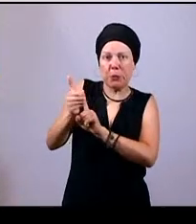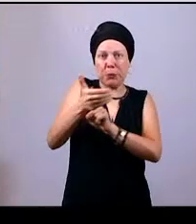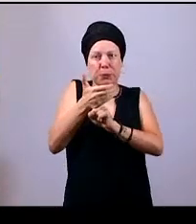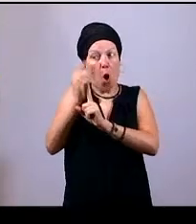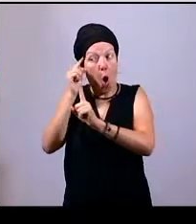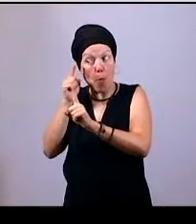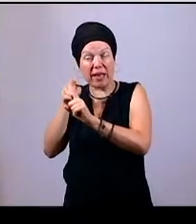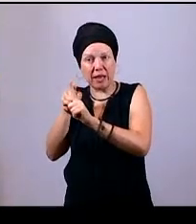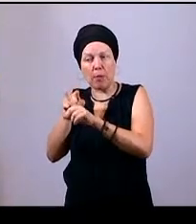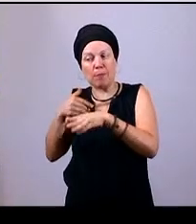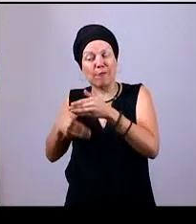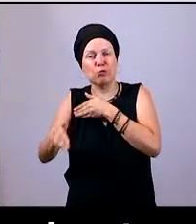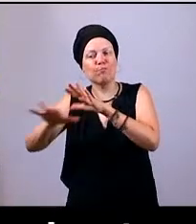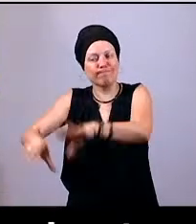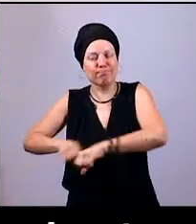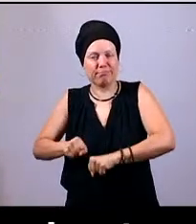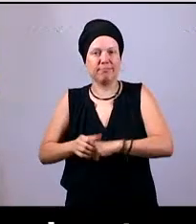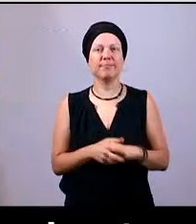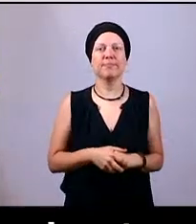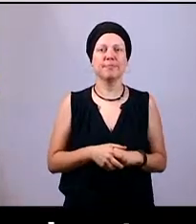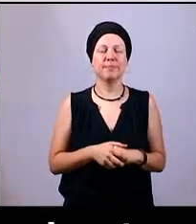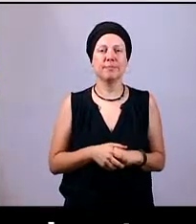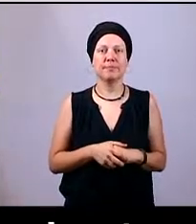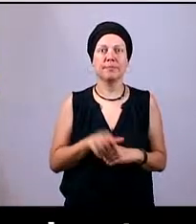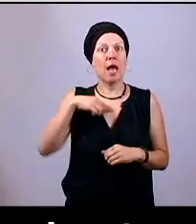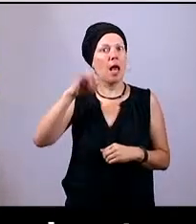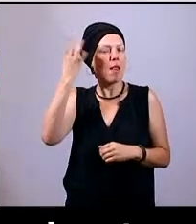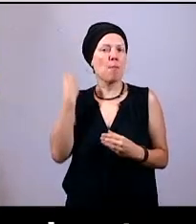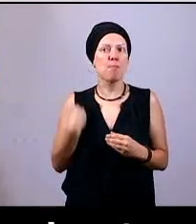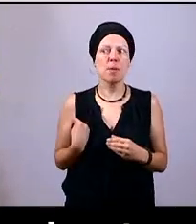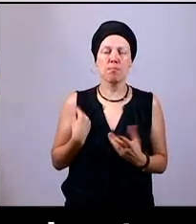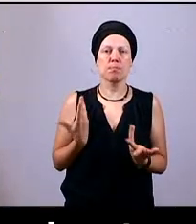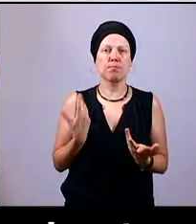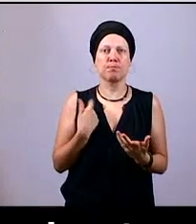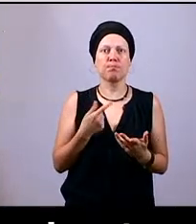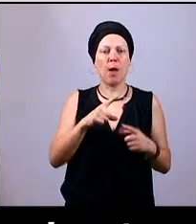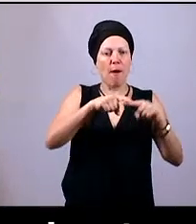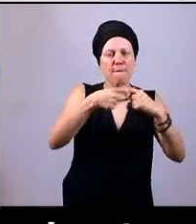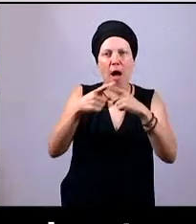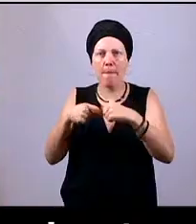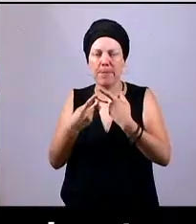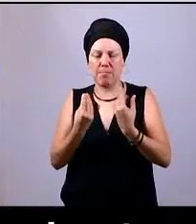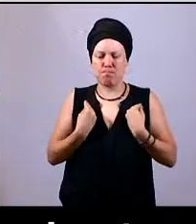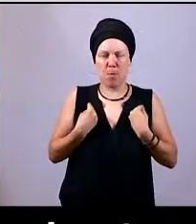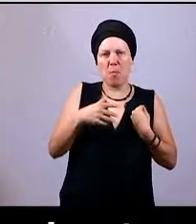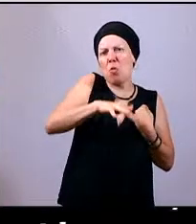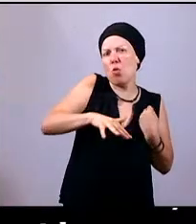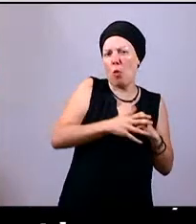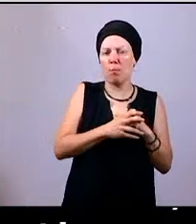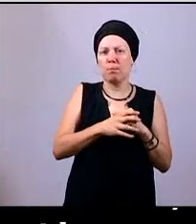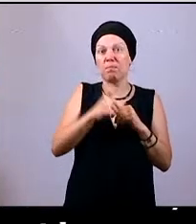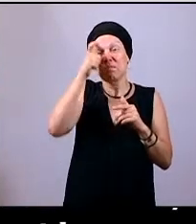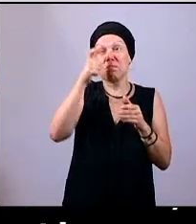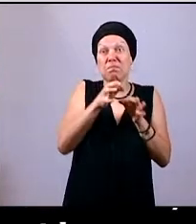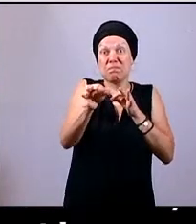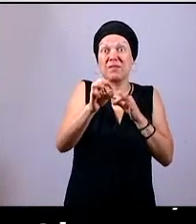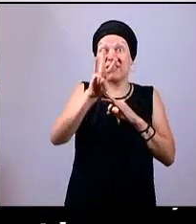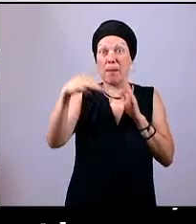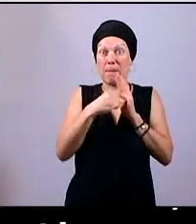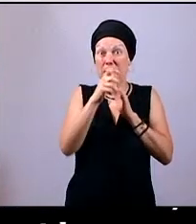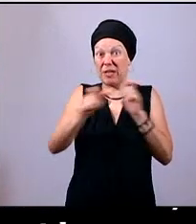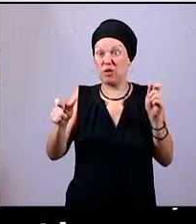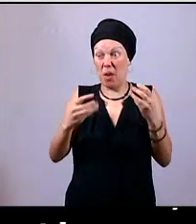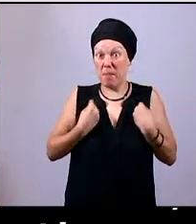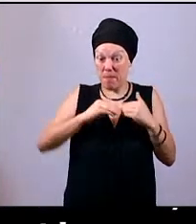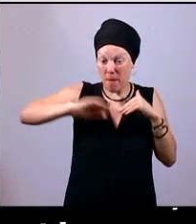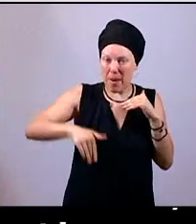fines de adopción. Esta iniciativa se destina a familias residentes en poblaciones de menos de 3.000 habitantes.